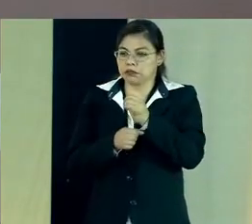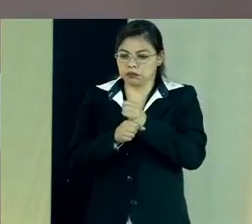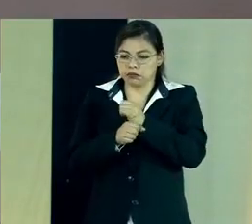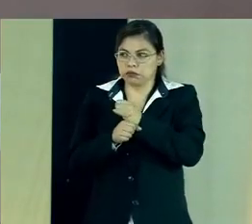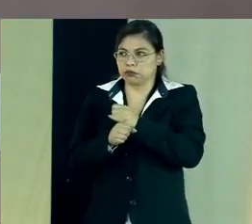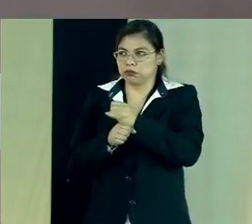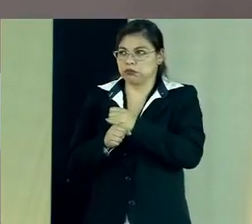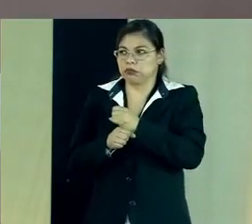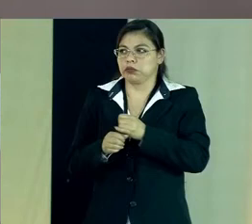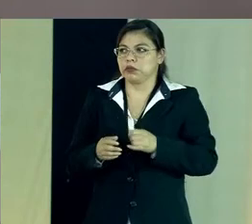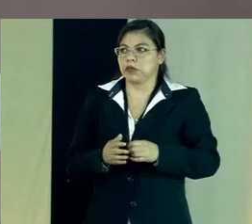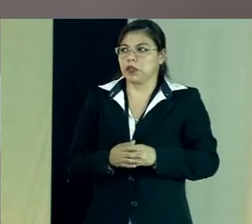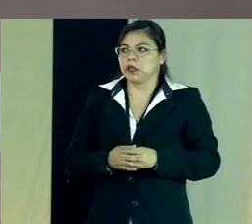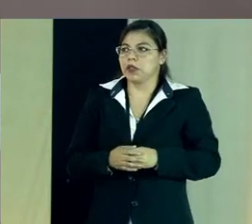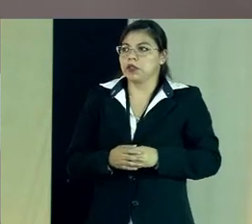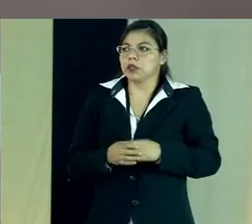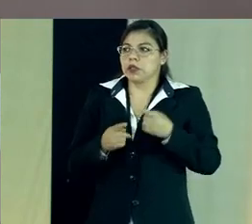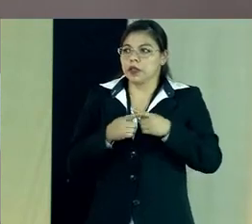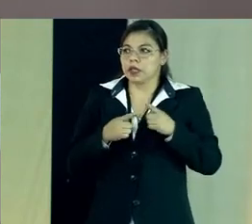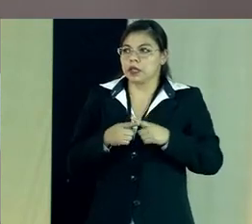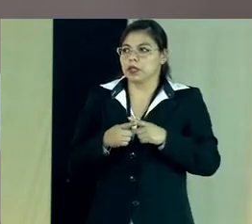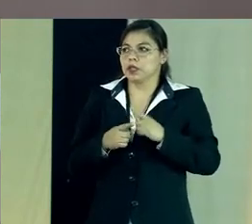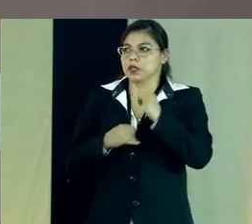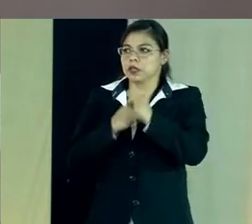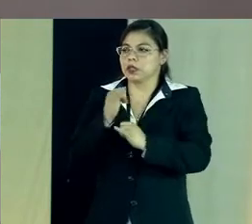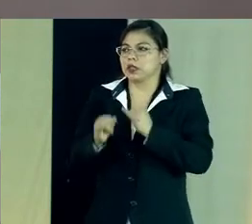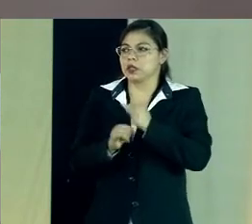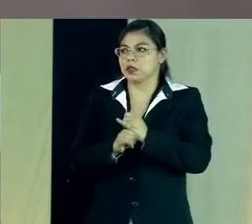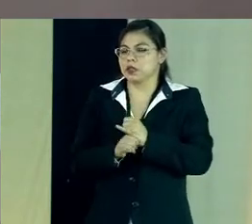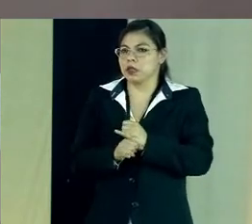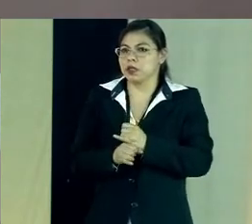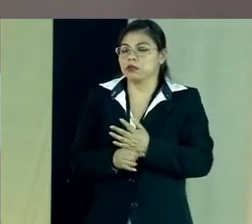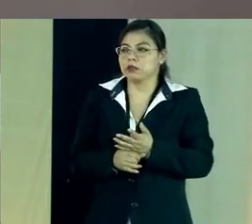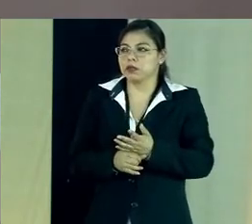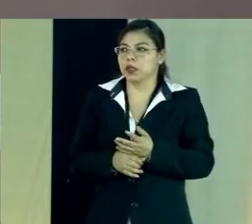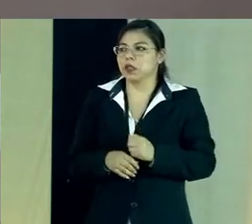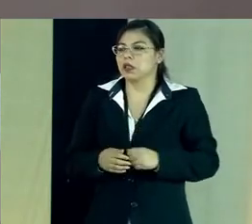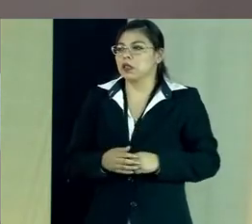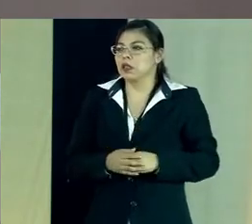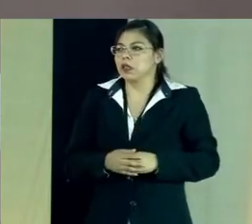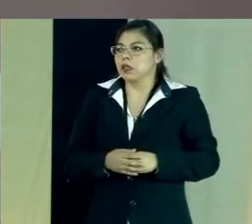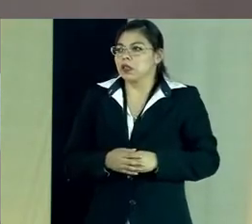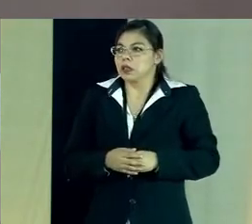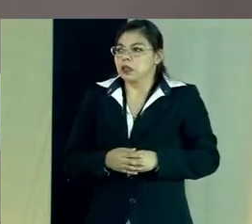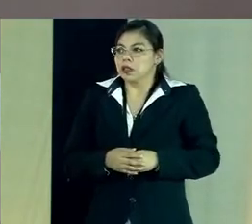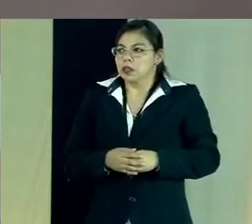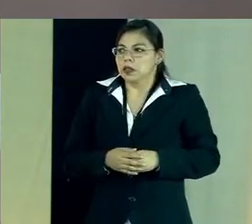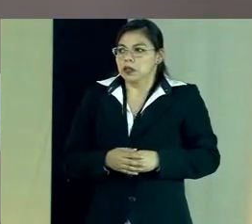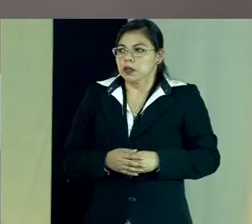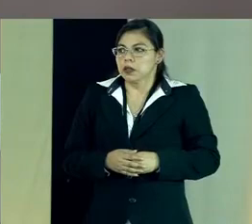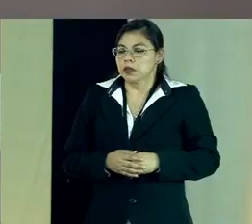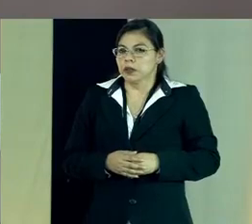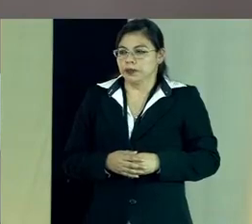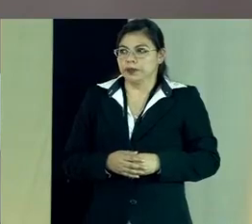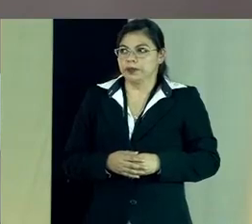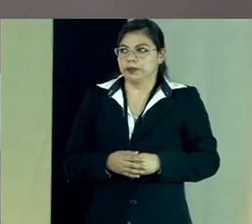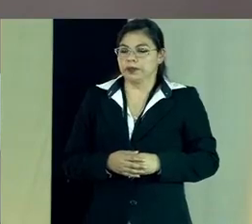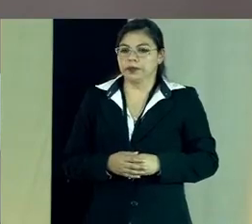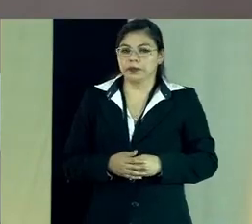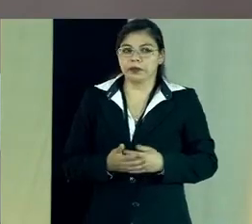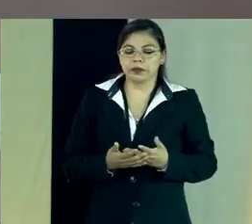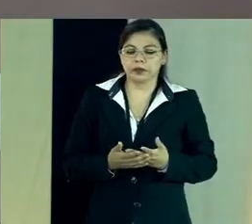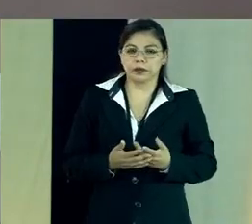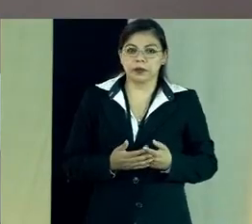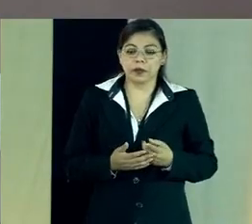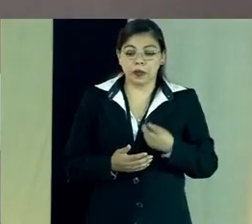translacional desde el banco hasta los bolsillos de mega muerta me lo